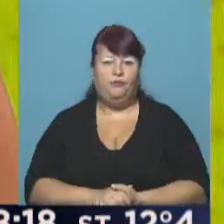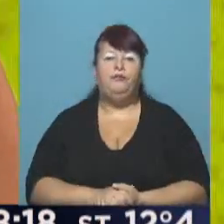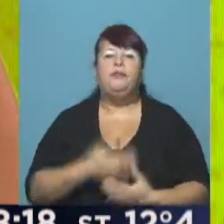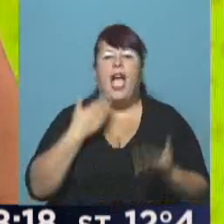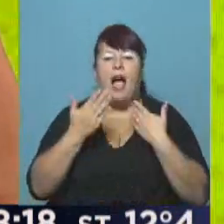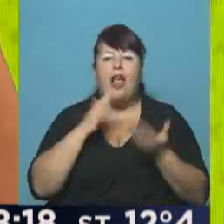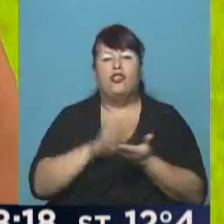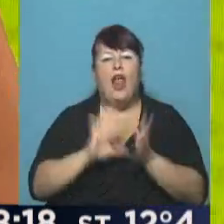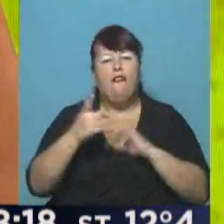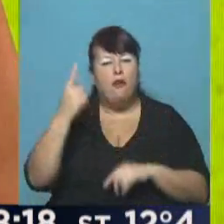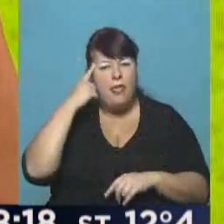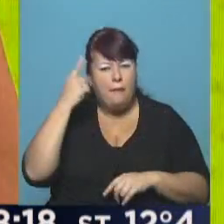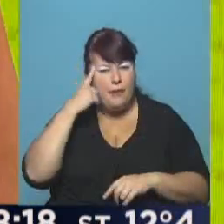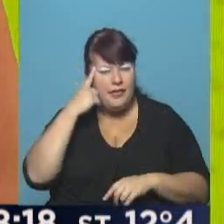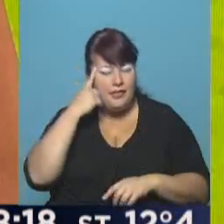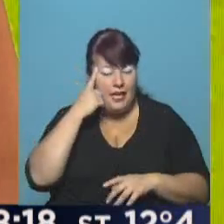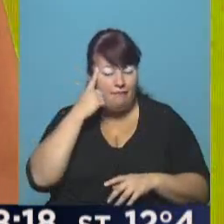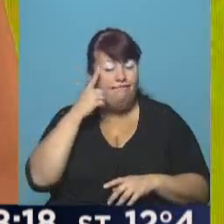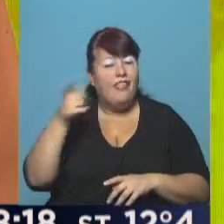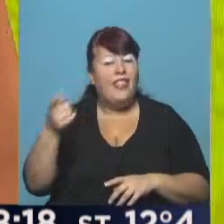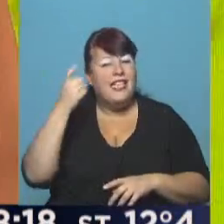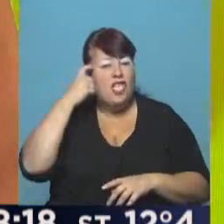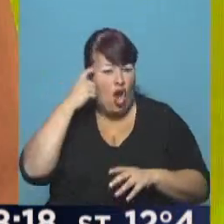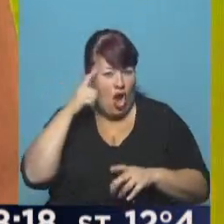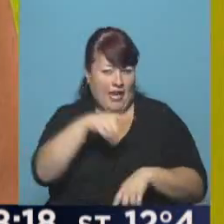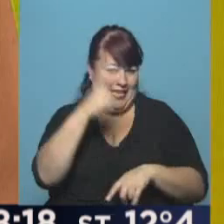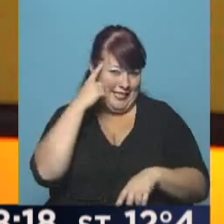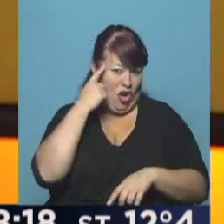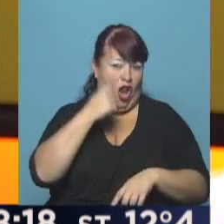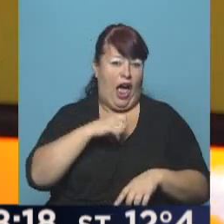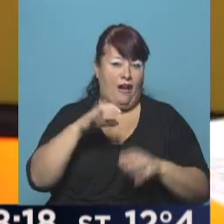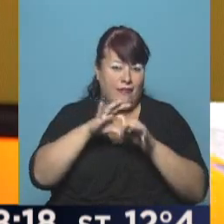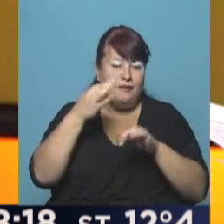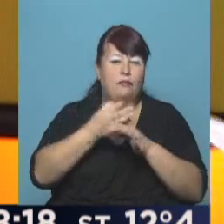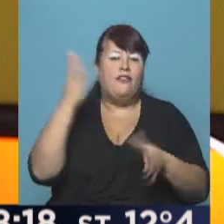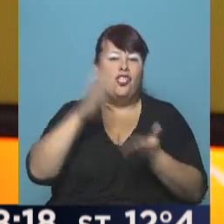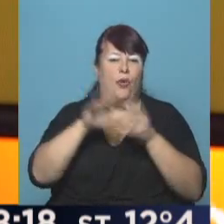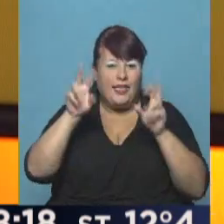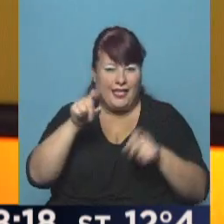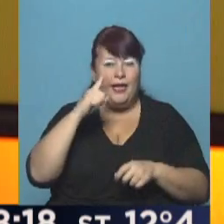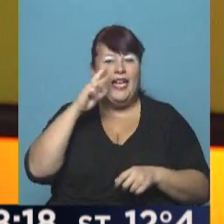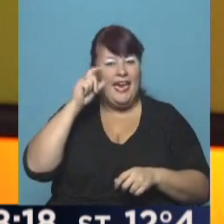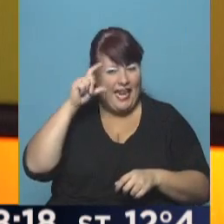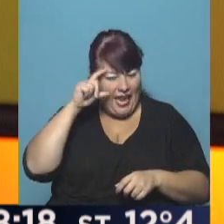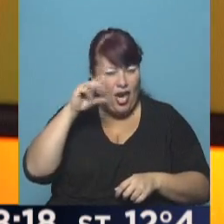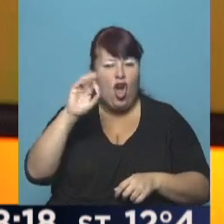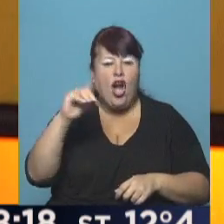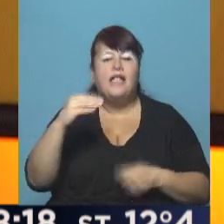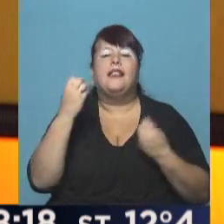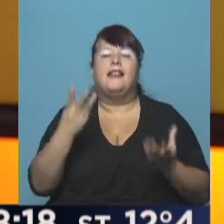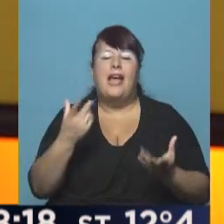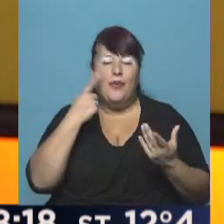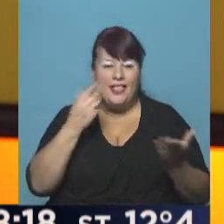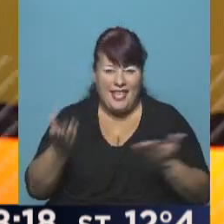hablar de la mente desde el lado de la psicología, con una psicóloga forense, una especialista en tema como es Irene Korach. ¿Cómo va, Irene?